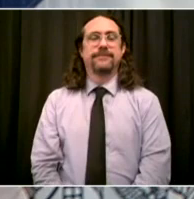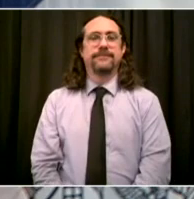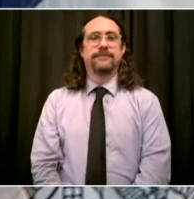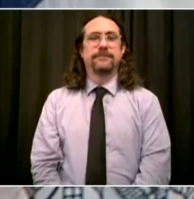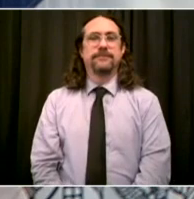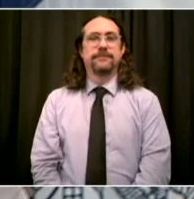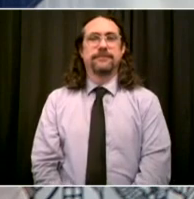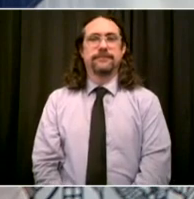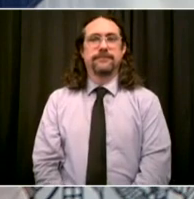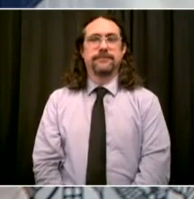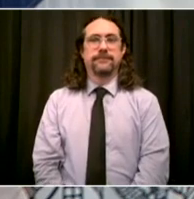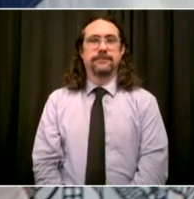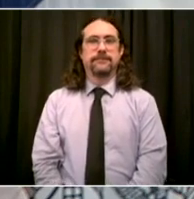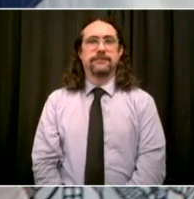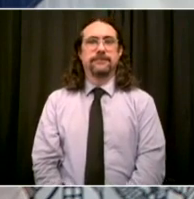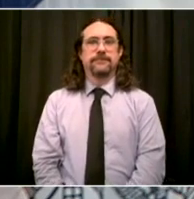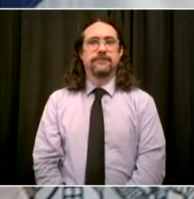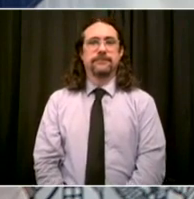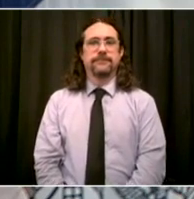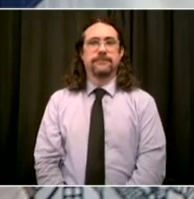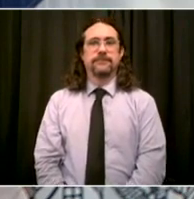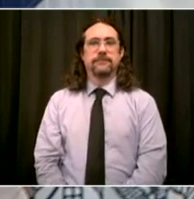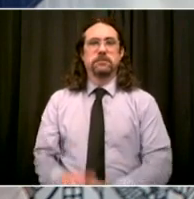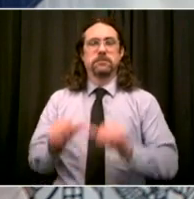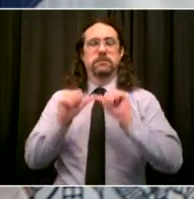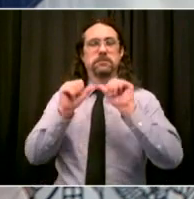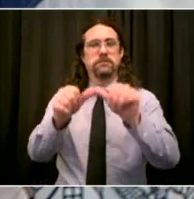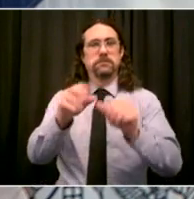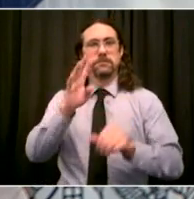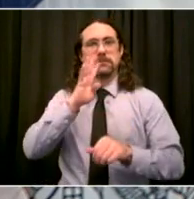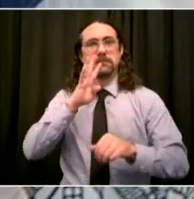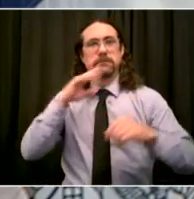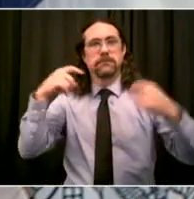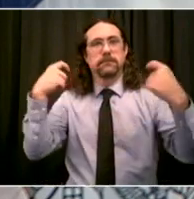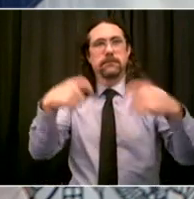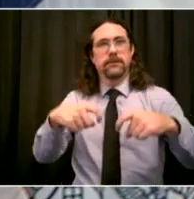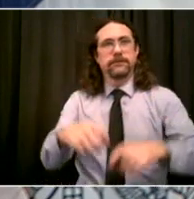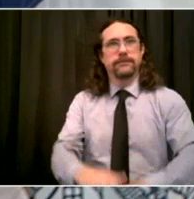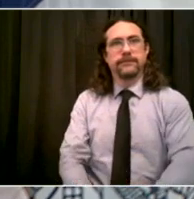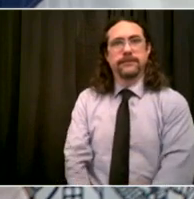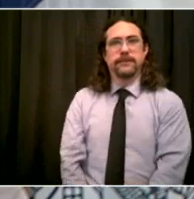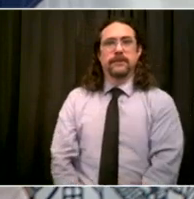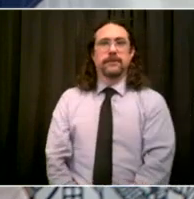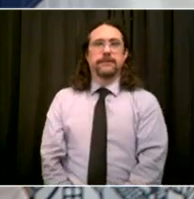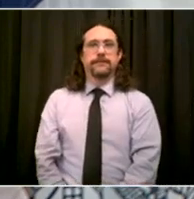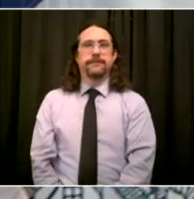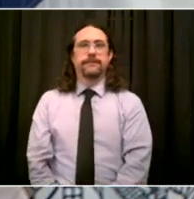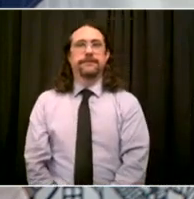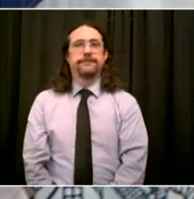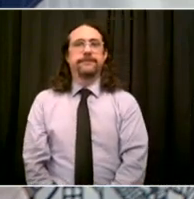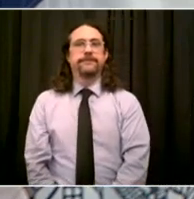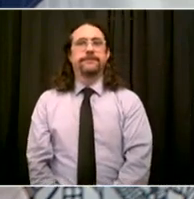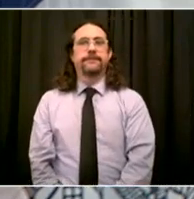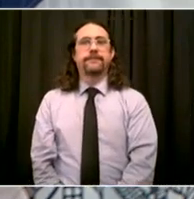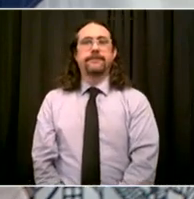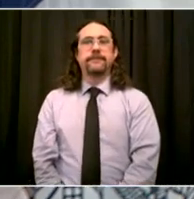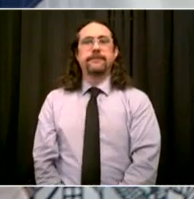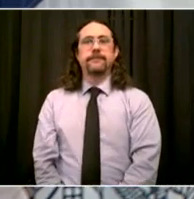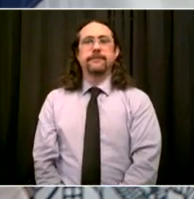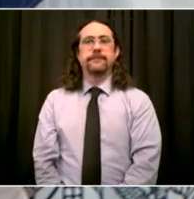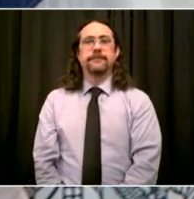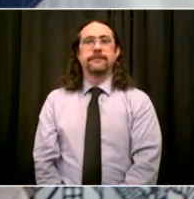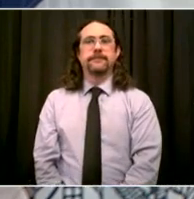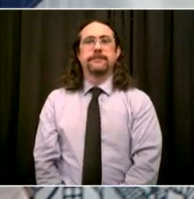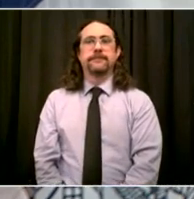lazo entre la policía y nuestras comunidades será más fuerte que nunca,